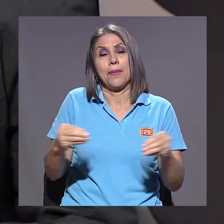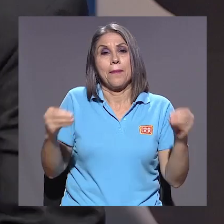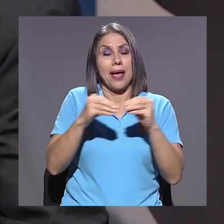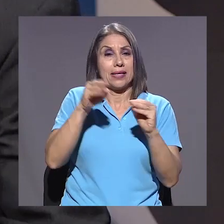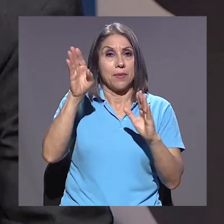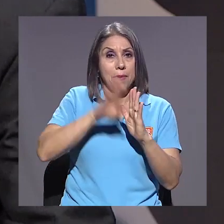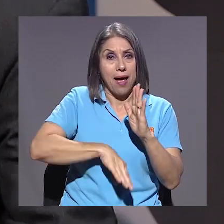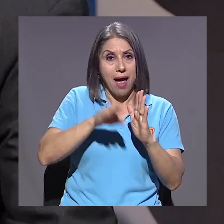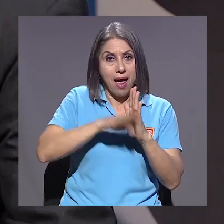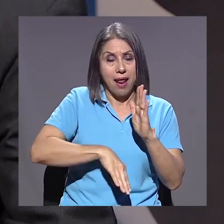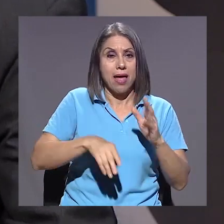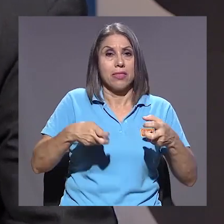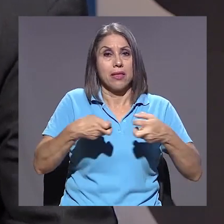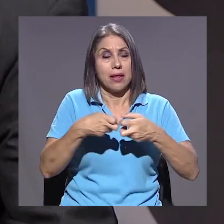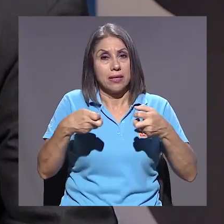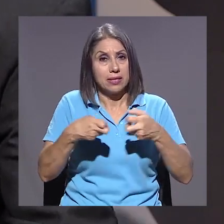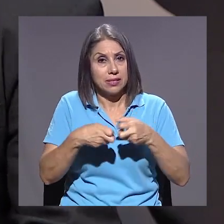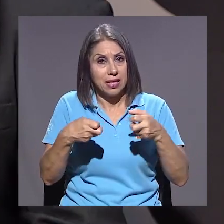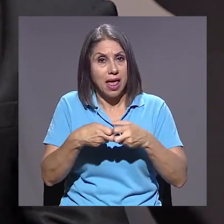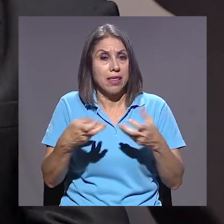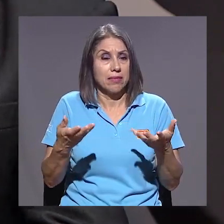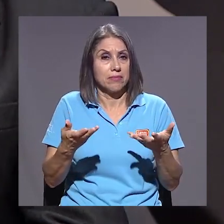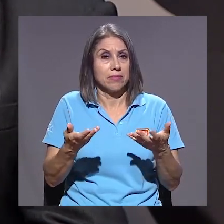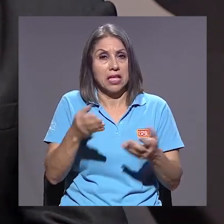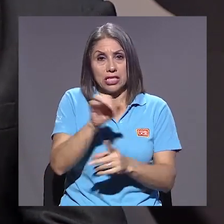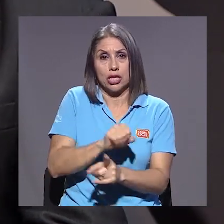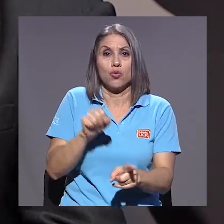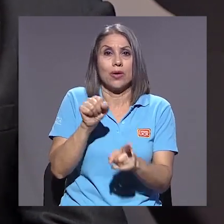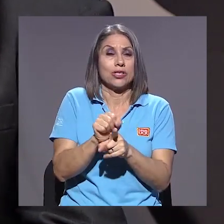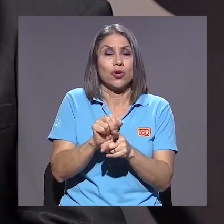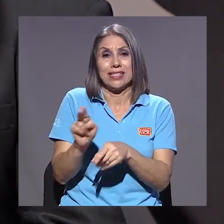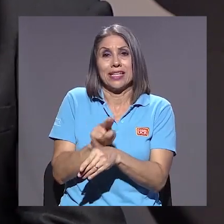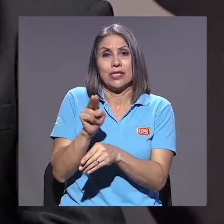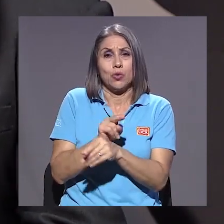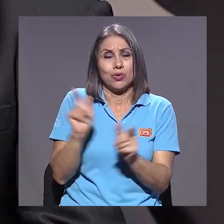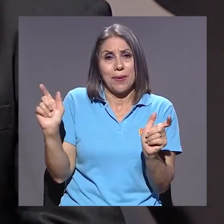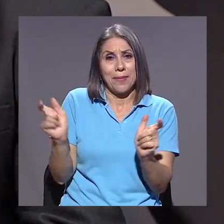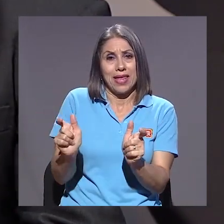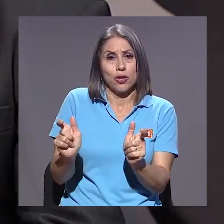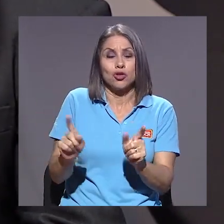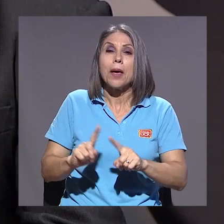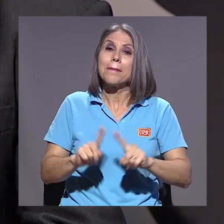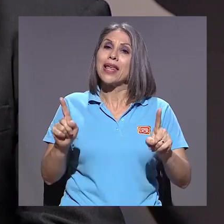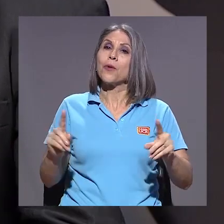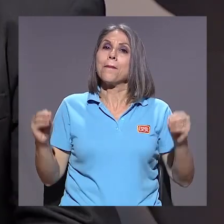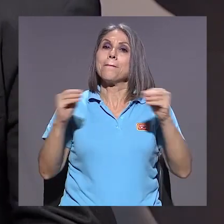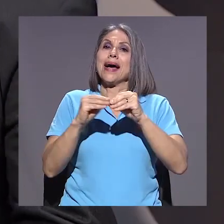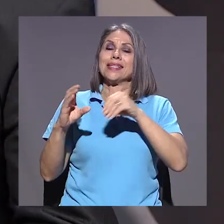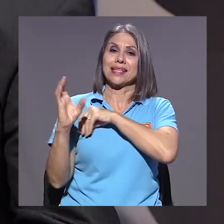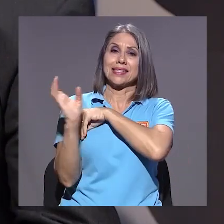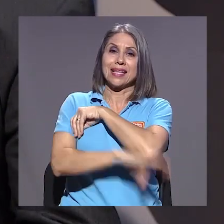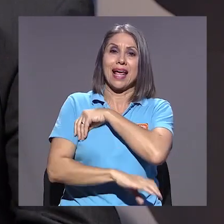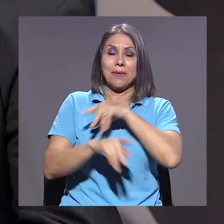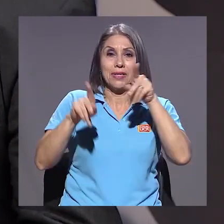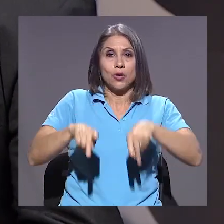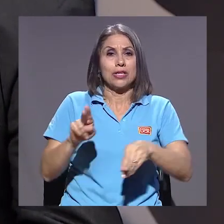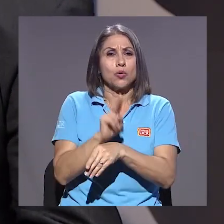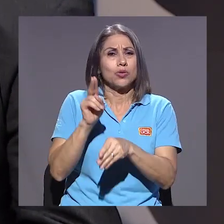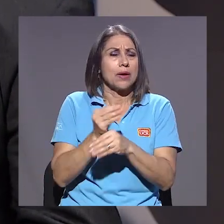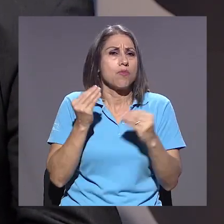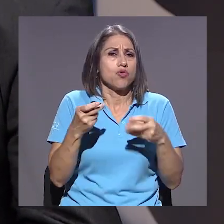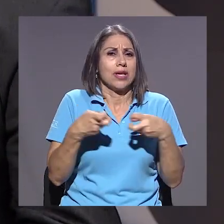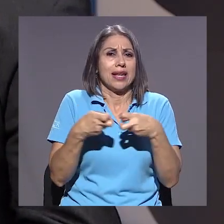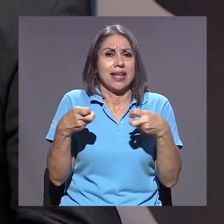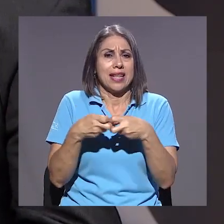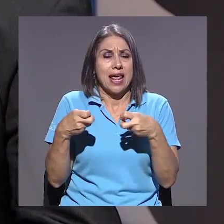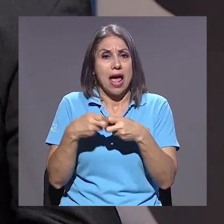segmentos de menor consumo y sí castigar más a los que consumían mucha energía porque supuestamente tienen